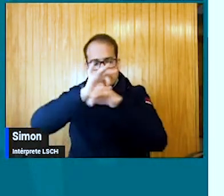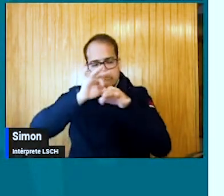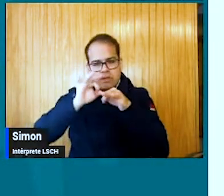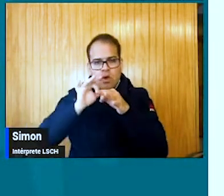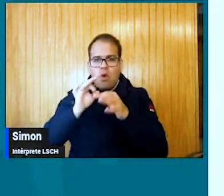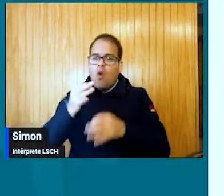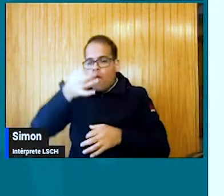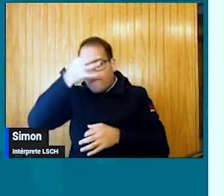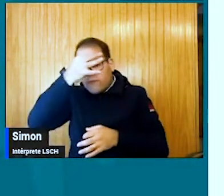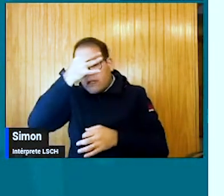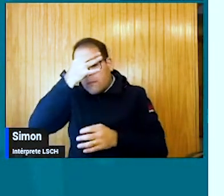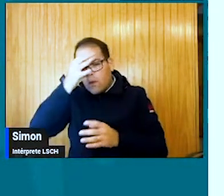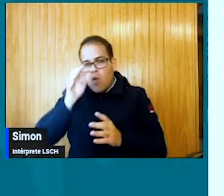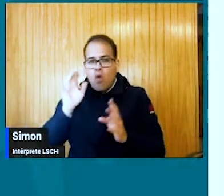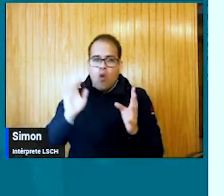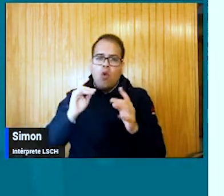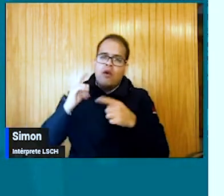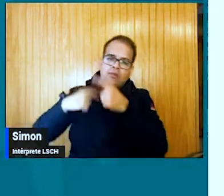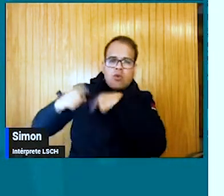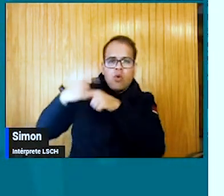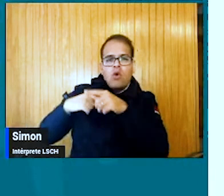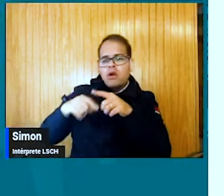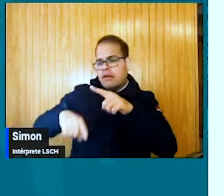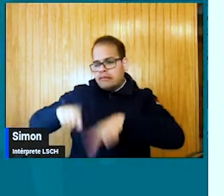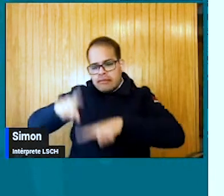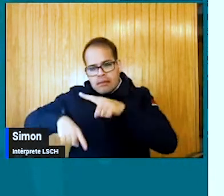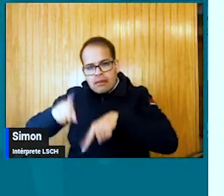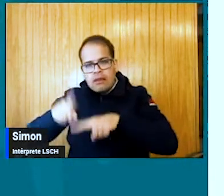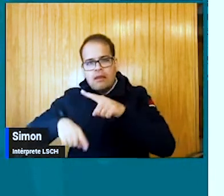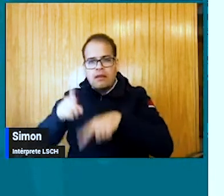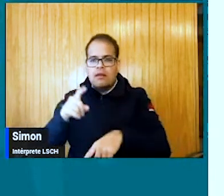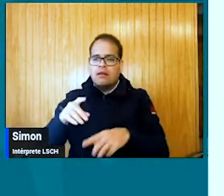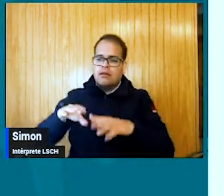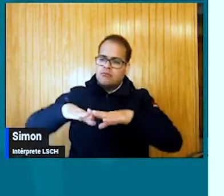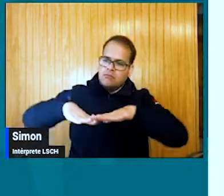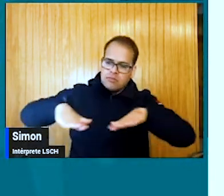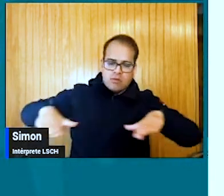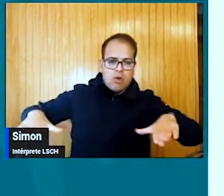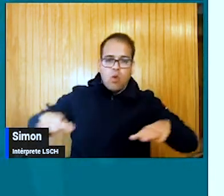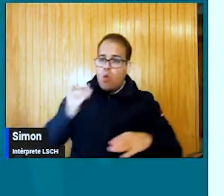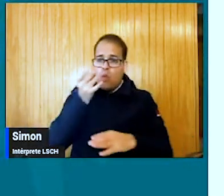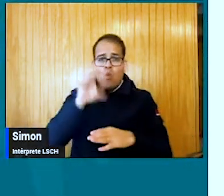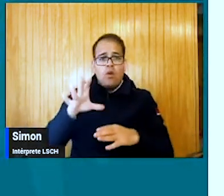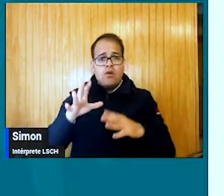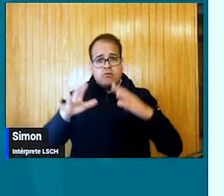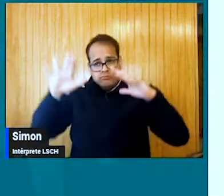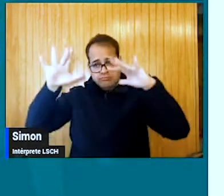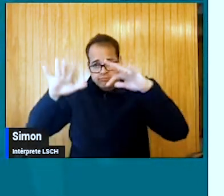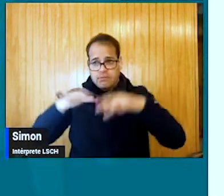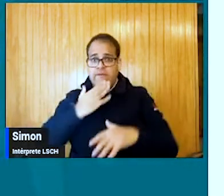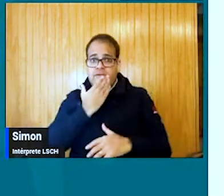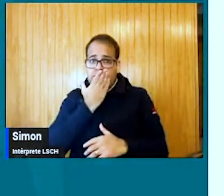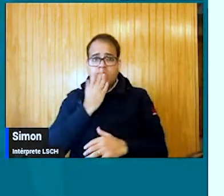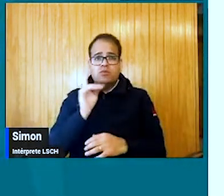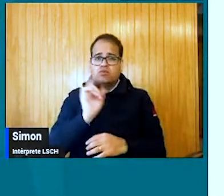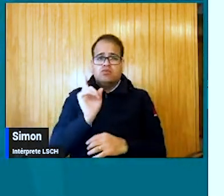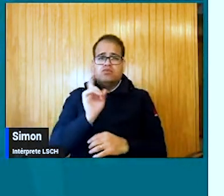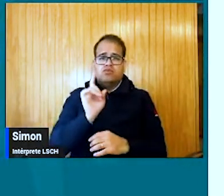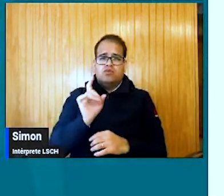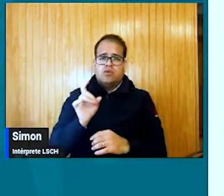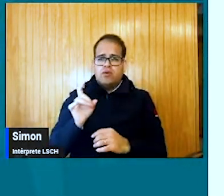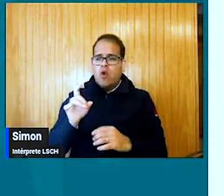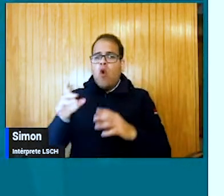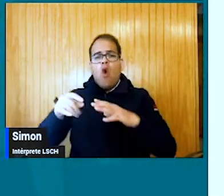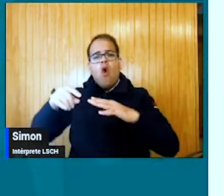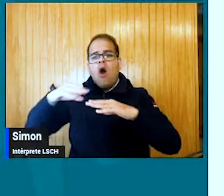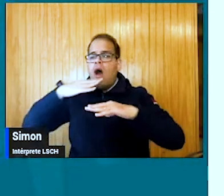registros históricos, temperatura de suelo, tensiómetro, o sea, no son solo para la helada, o ver los niveles de los pozos,